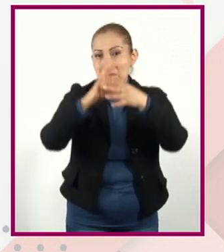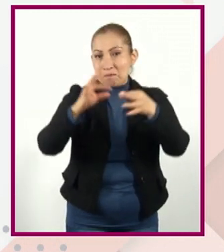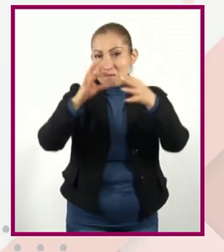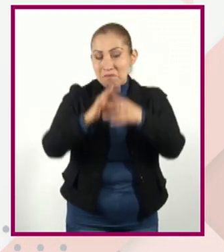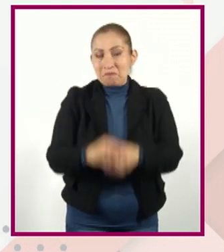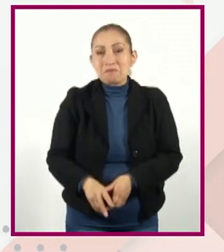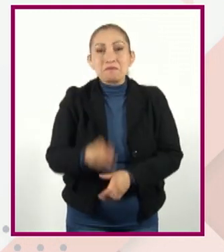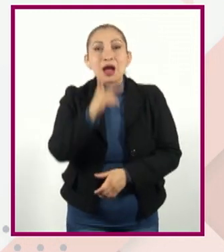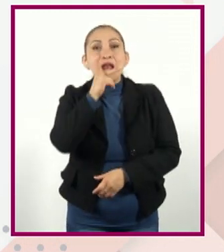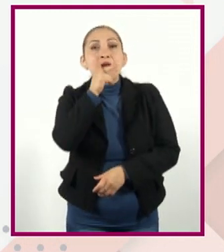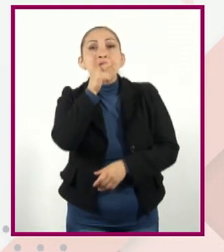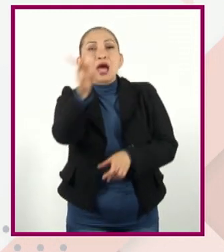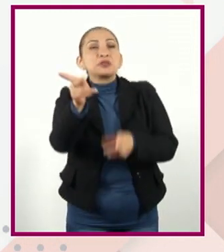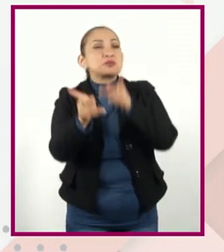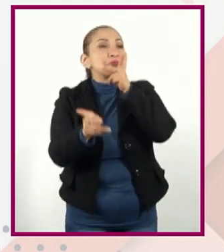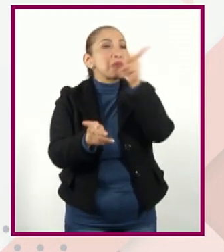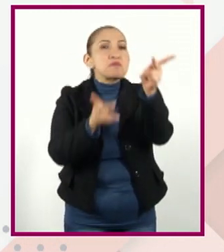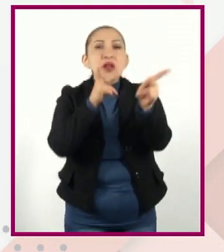Vocabulario variado.